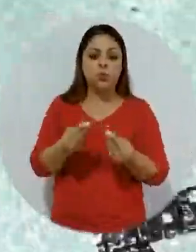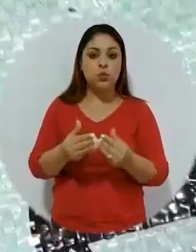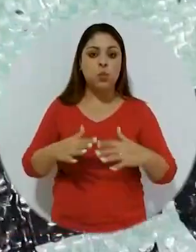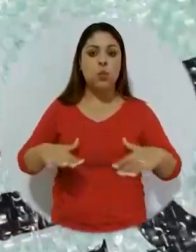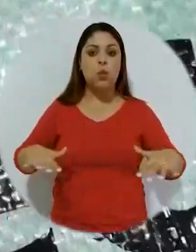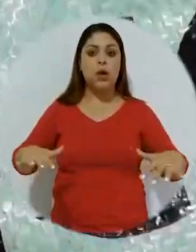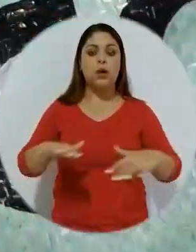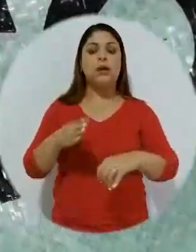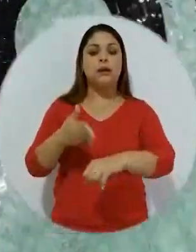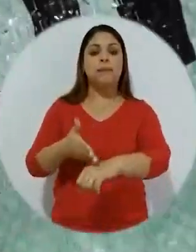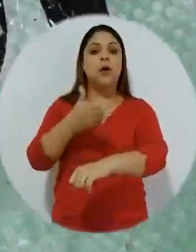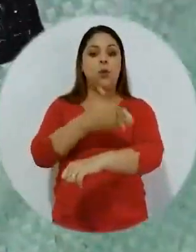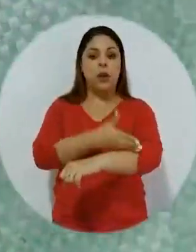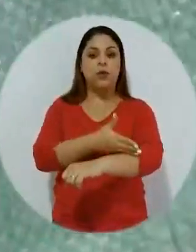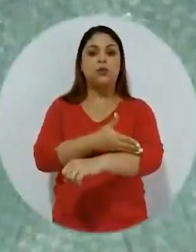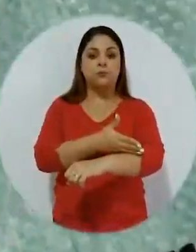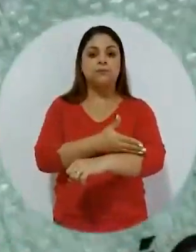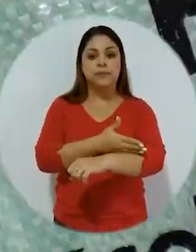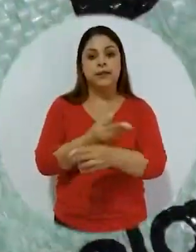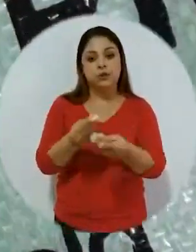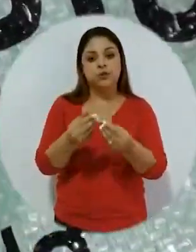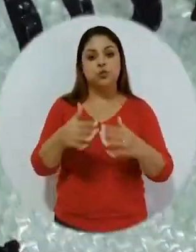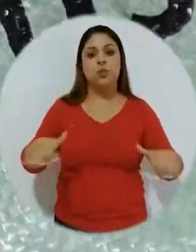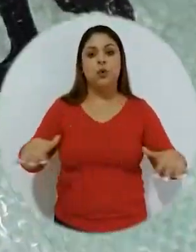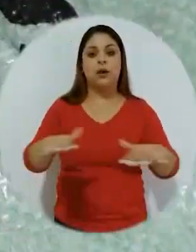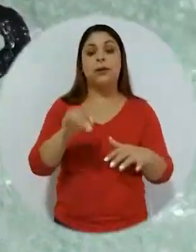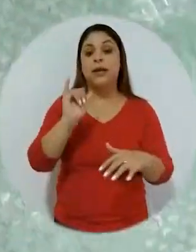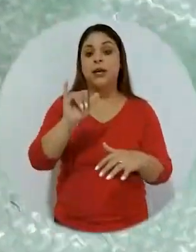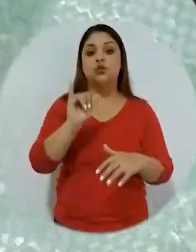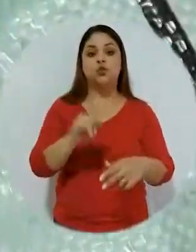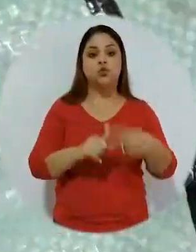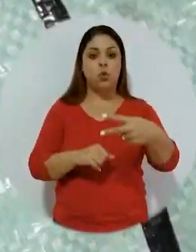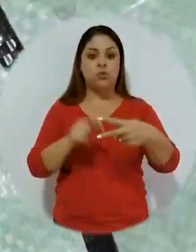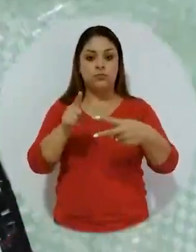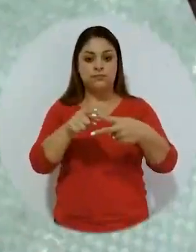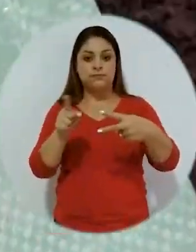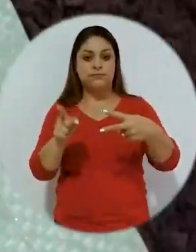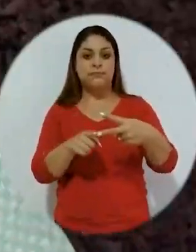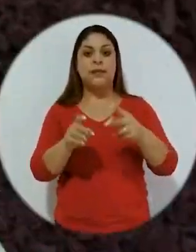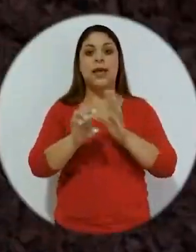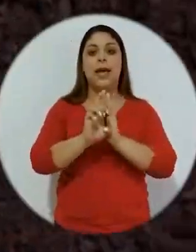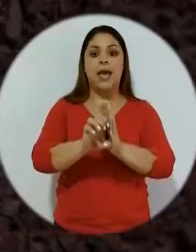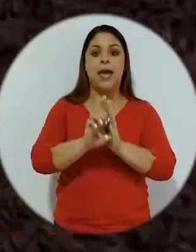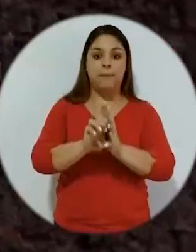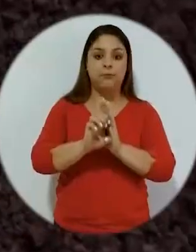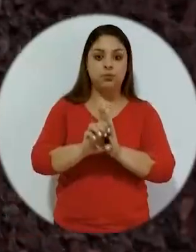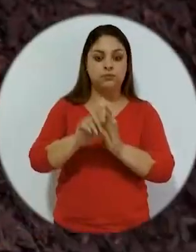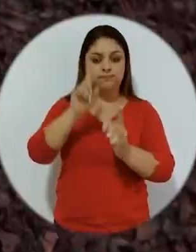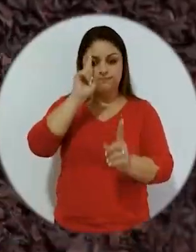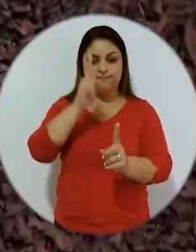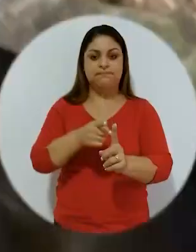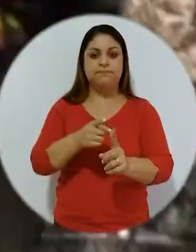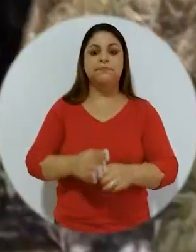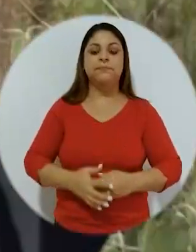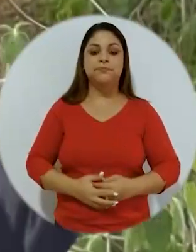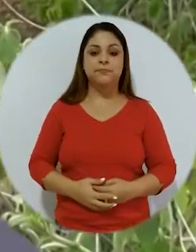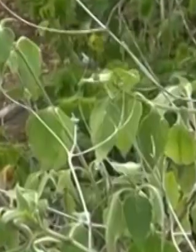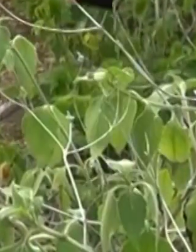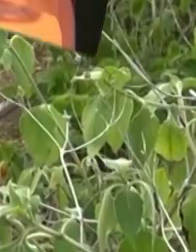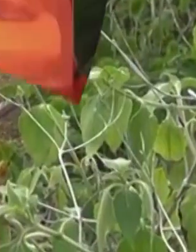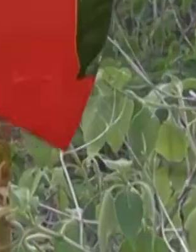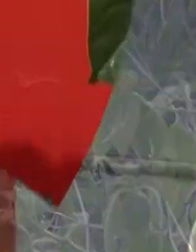la estructura como tal del suelo. Entonces esos son dos ejemplos muy puntuales de productos que estamos desarrollando.